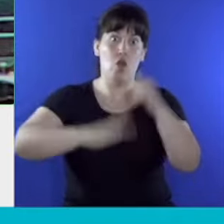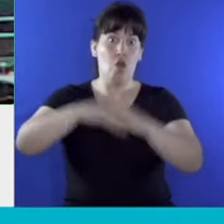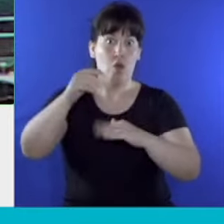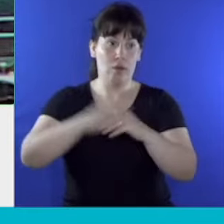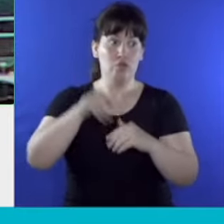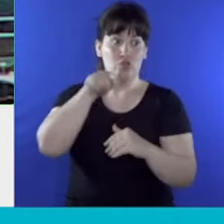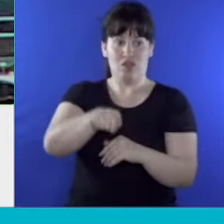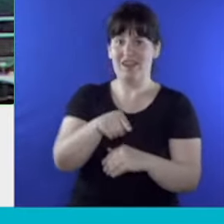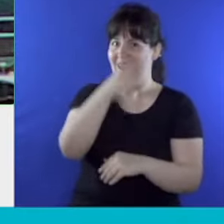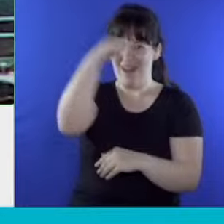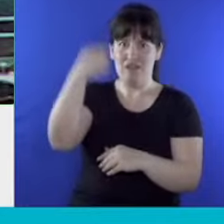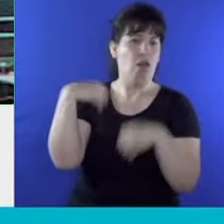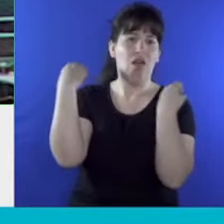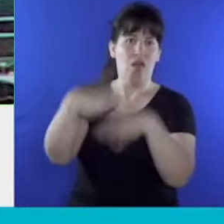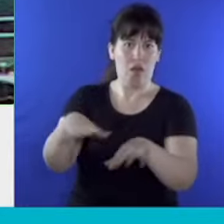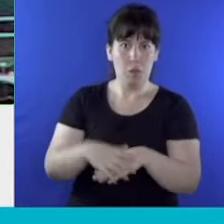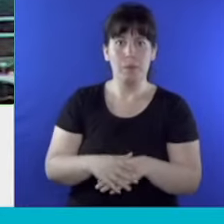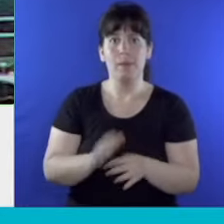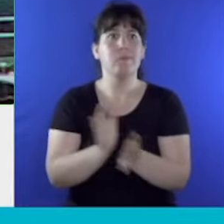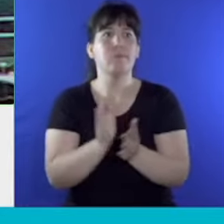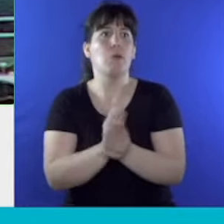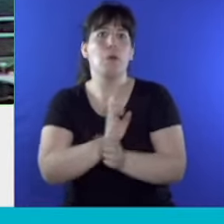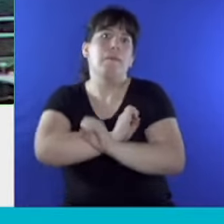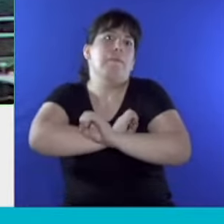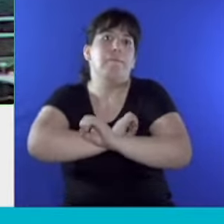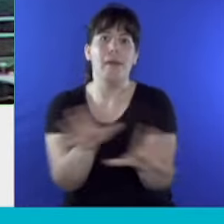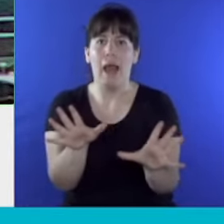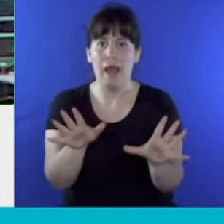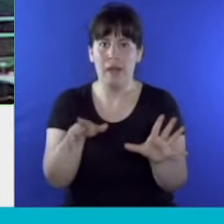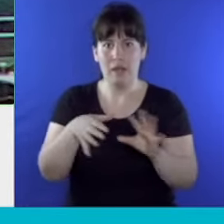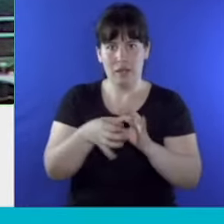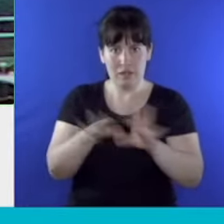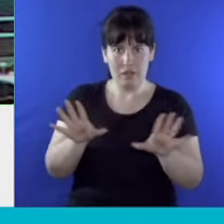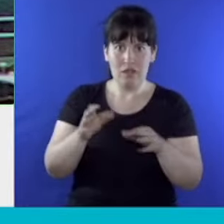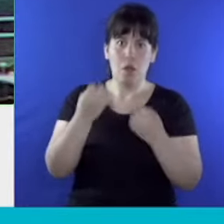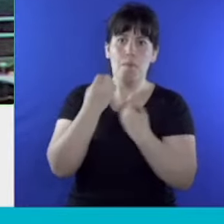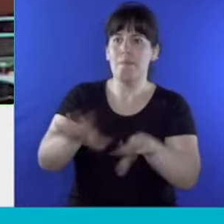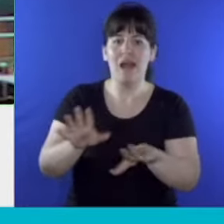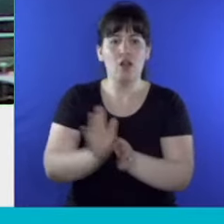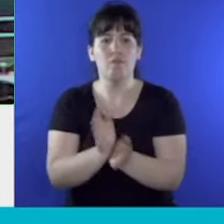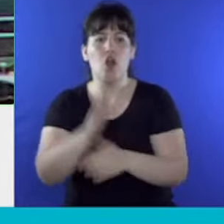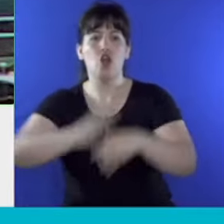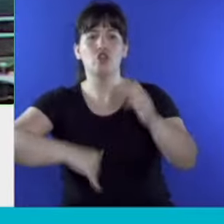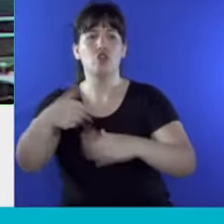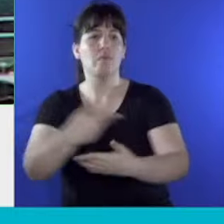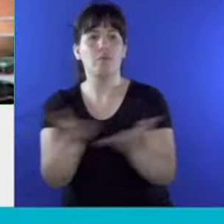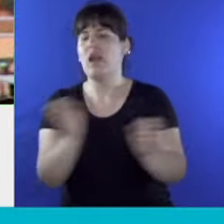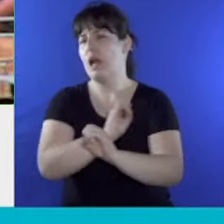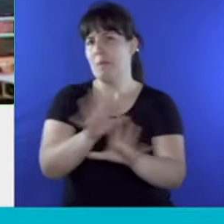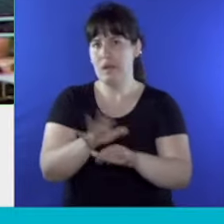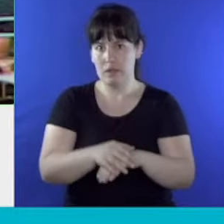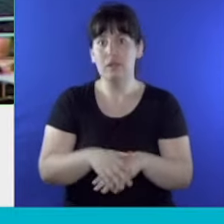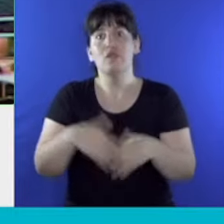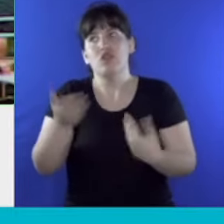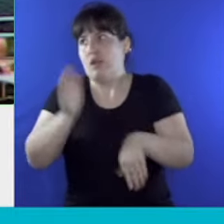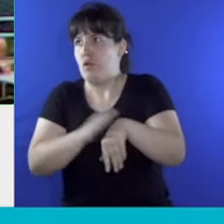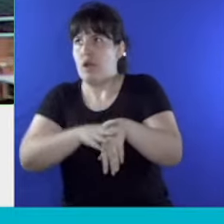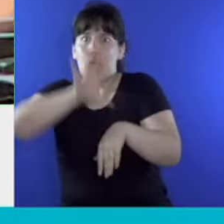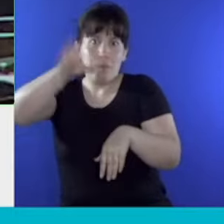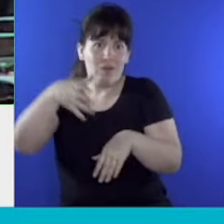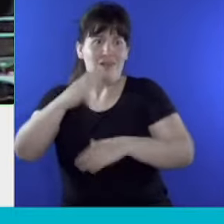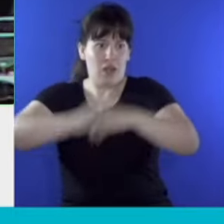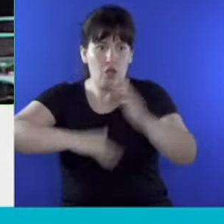nación, porque es pecado hacer obra en la revolución liberal libertaria, no se hace obra pública. Entonces la provincia las está haciendo. ¿Por